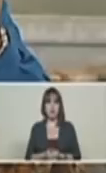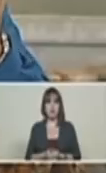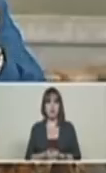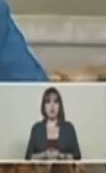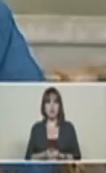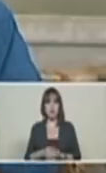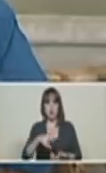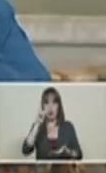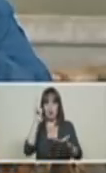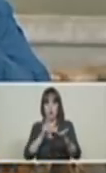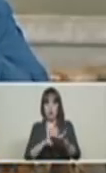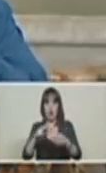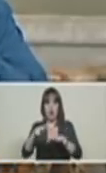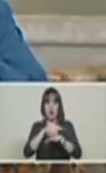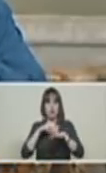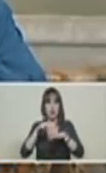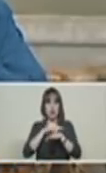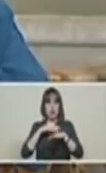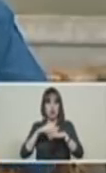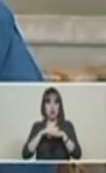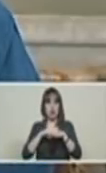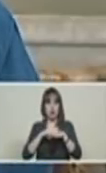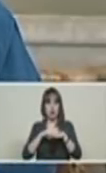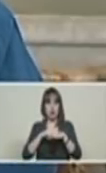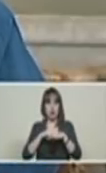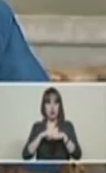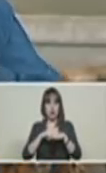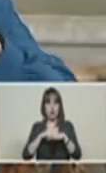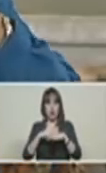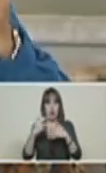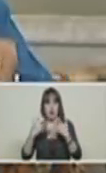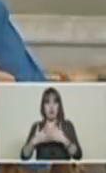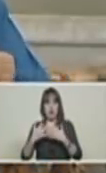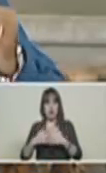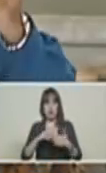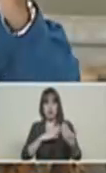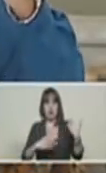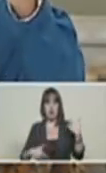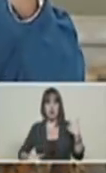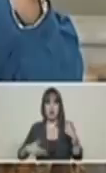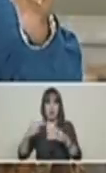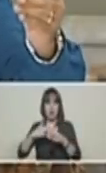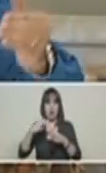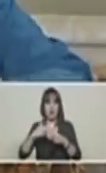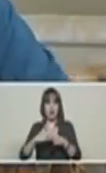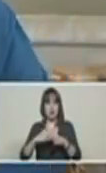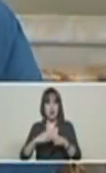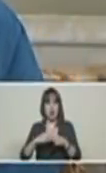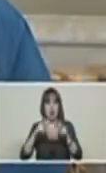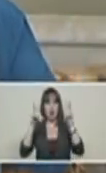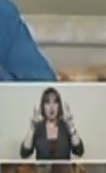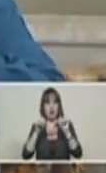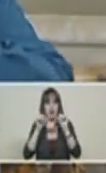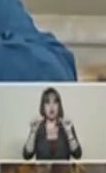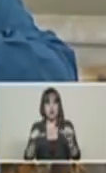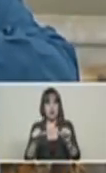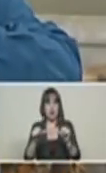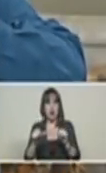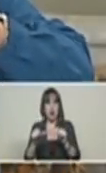ministro Manuel Quevedo, presidente de PDVSA, le aprobé el nuevo sistema que vamos a